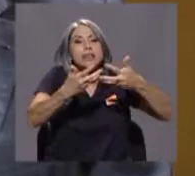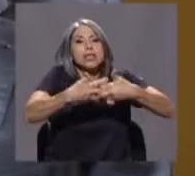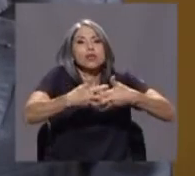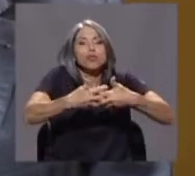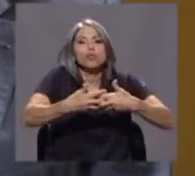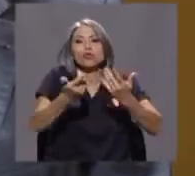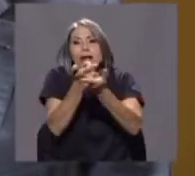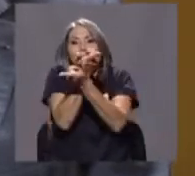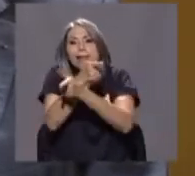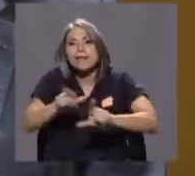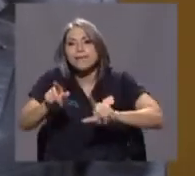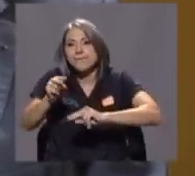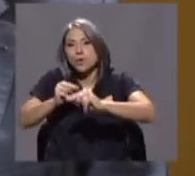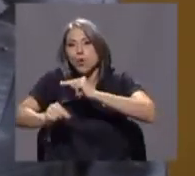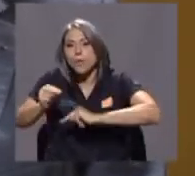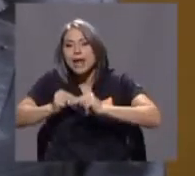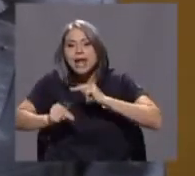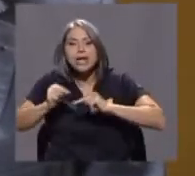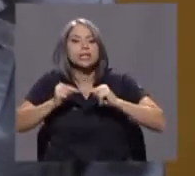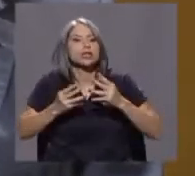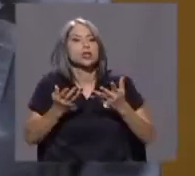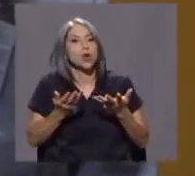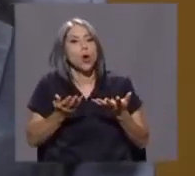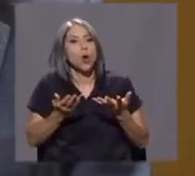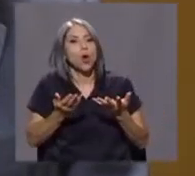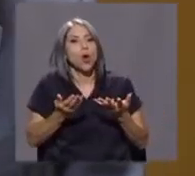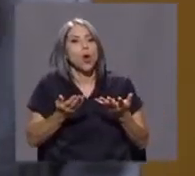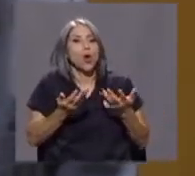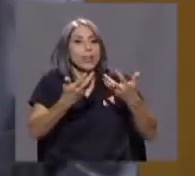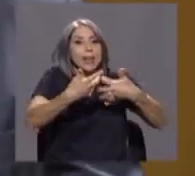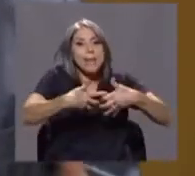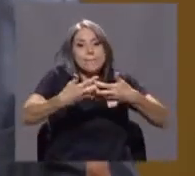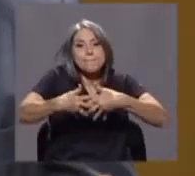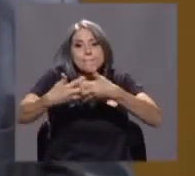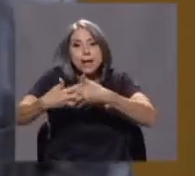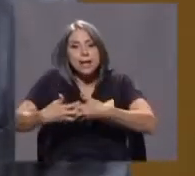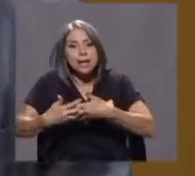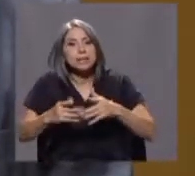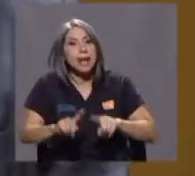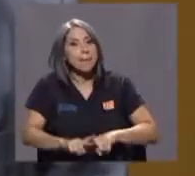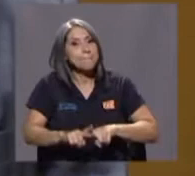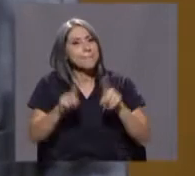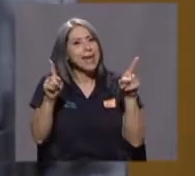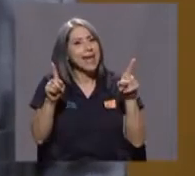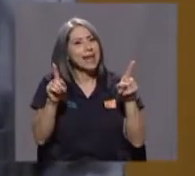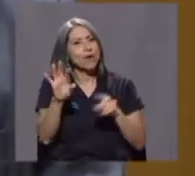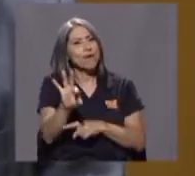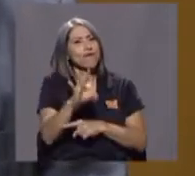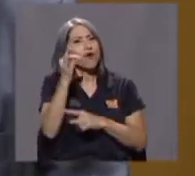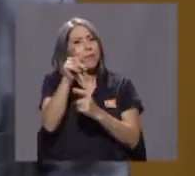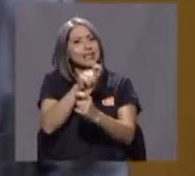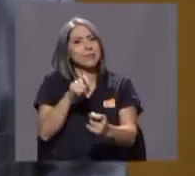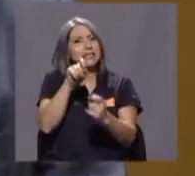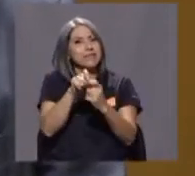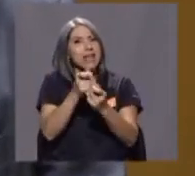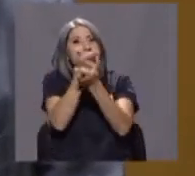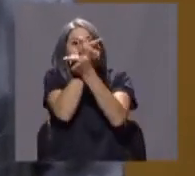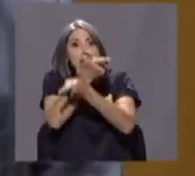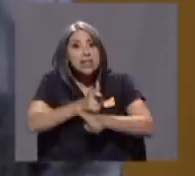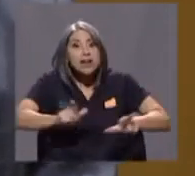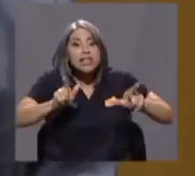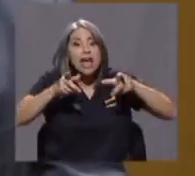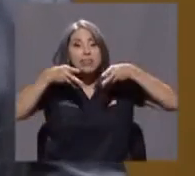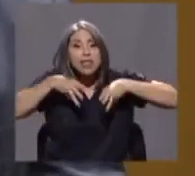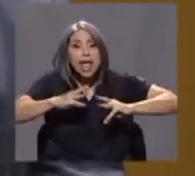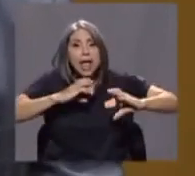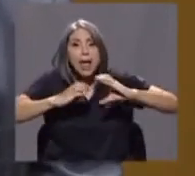de industria, de comercio, de empresa, pero en forma específica la libertad de prensa también,